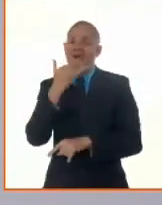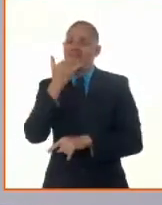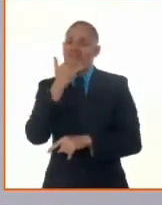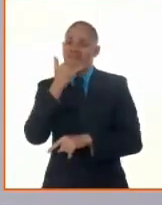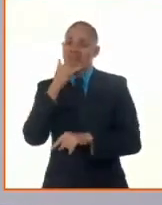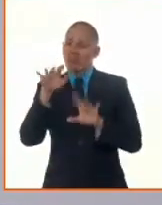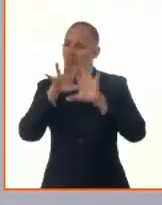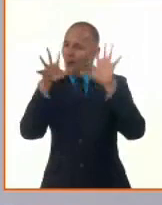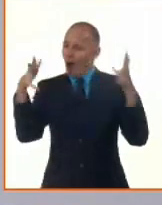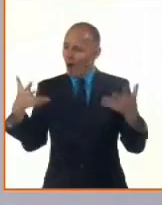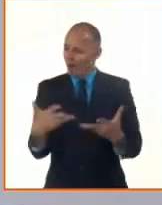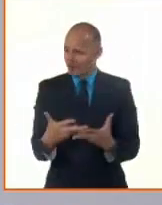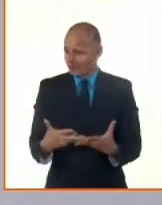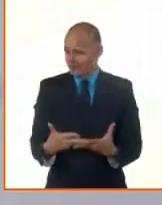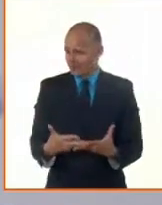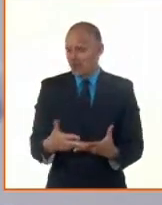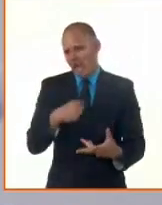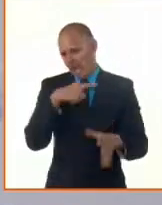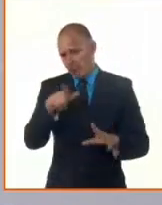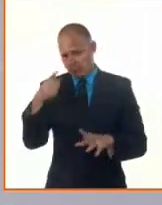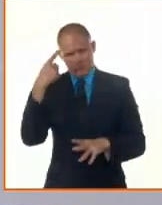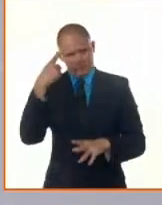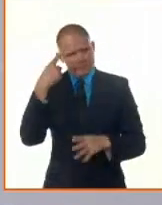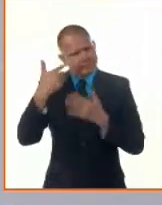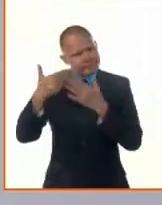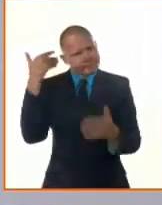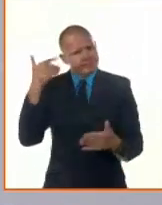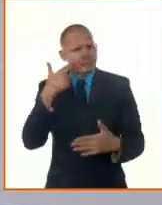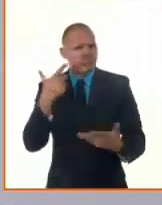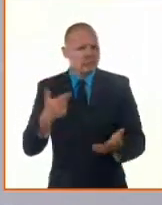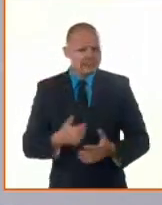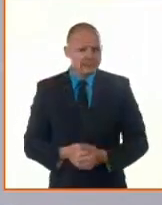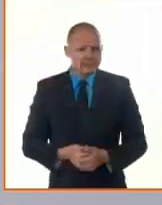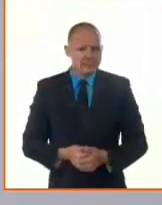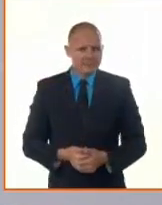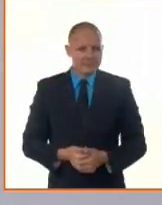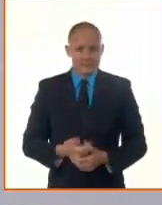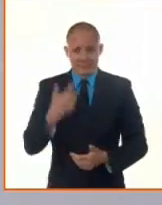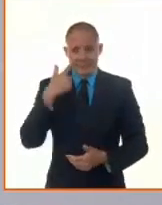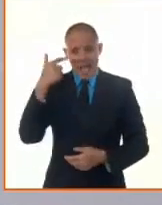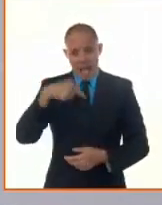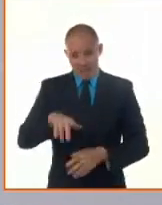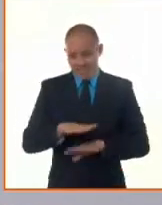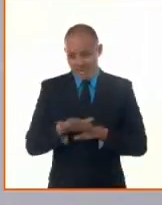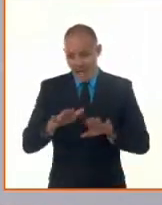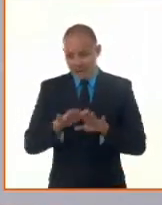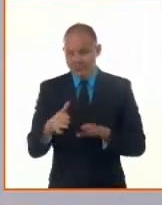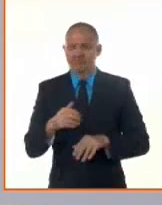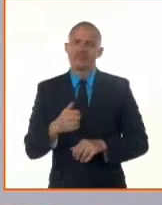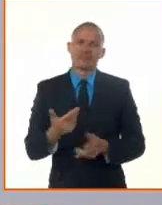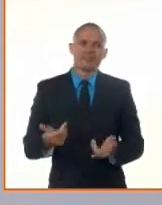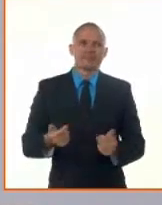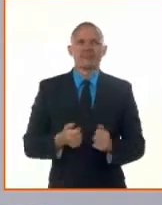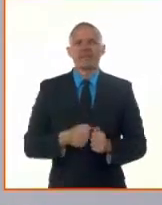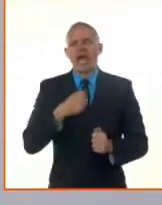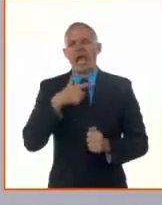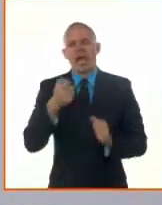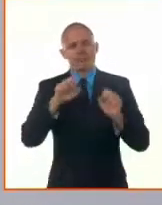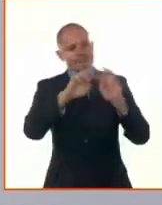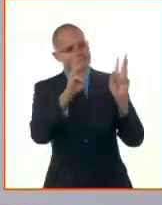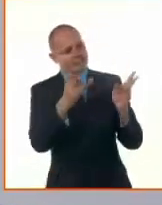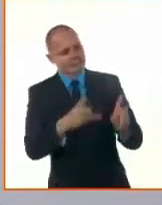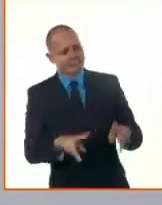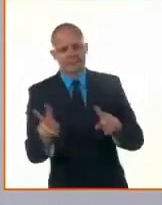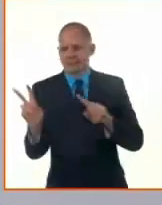Bueno le invito a que haga un recorrido por los principales medios de todo tipo escrito radiales